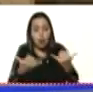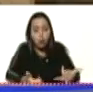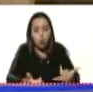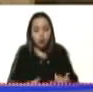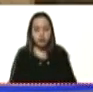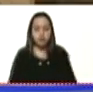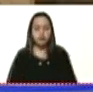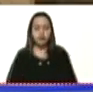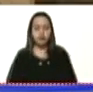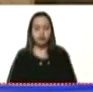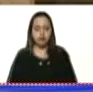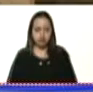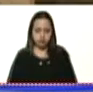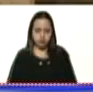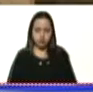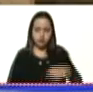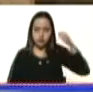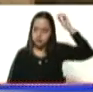Y si